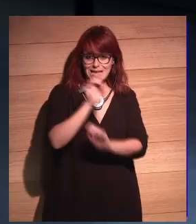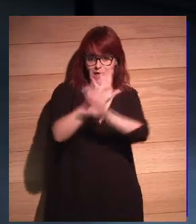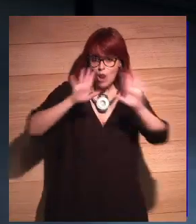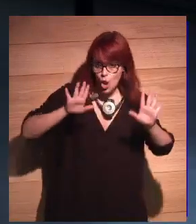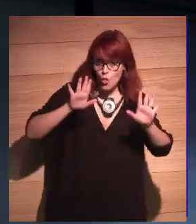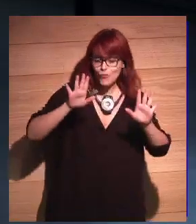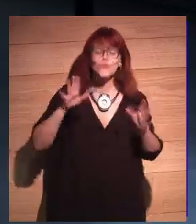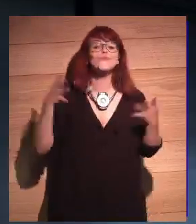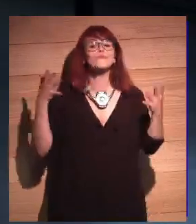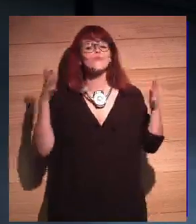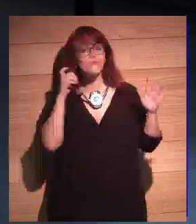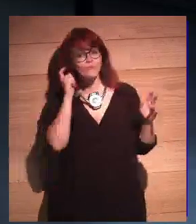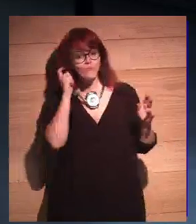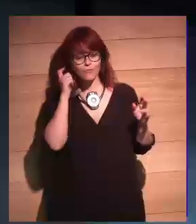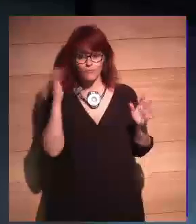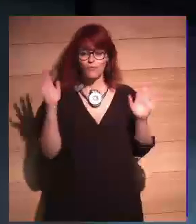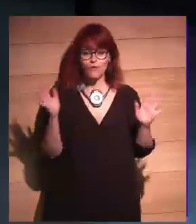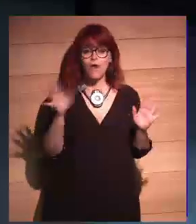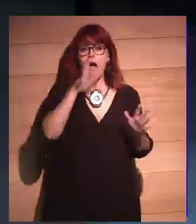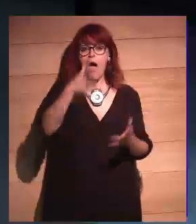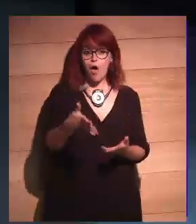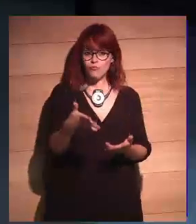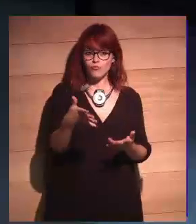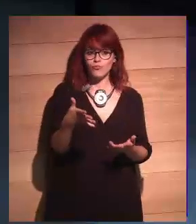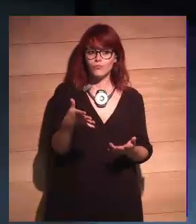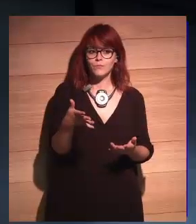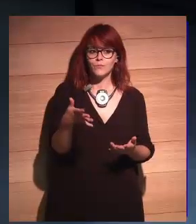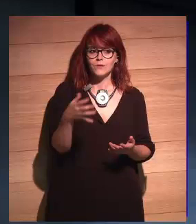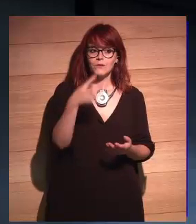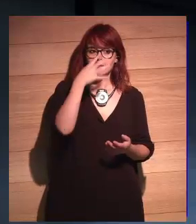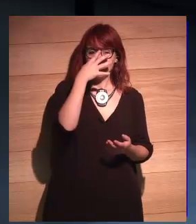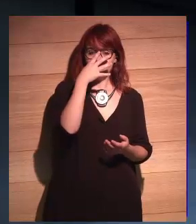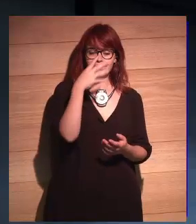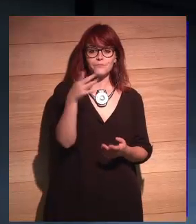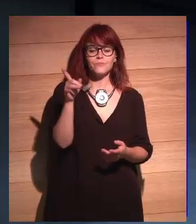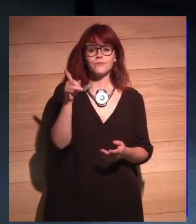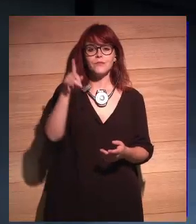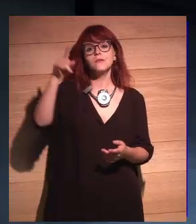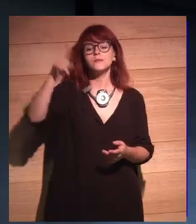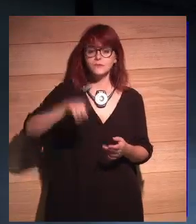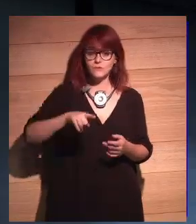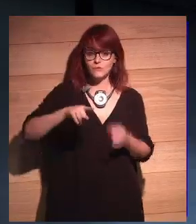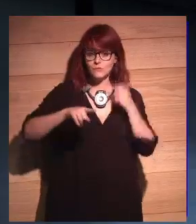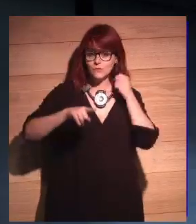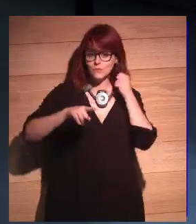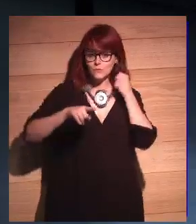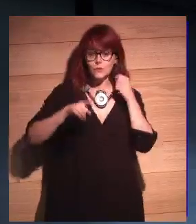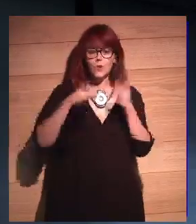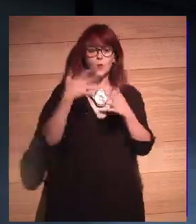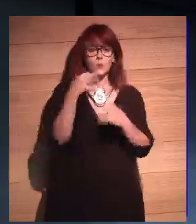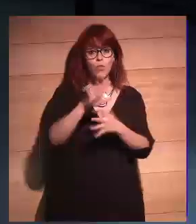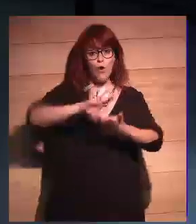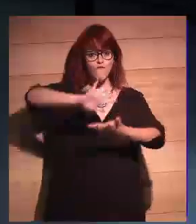podemos acceder, pero ahora mismo podemos, por ejemplo, también podemos tener fuegos de